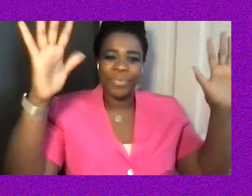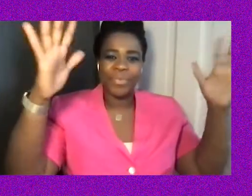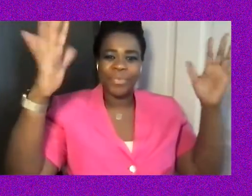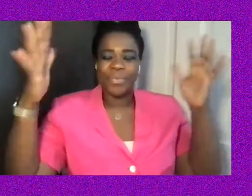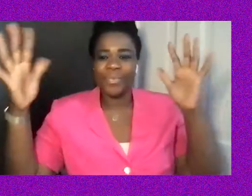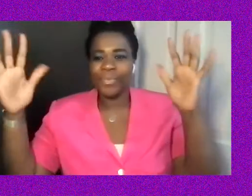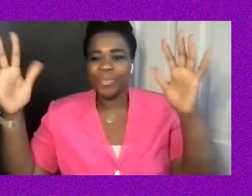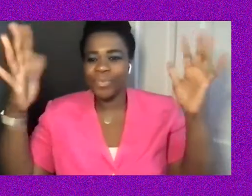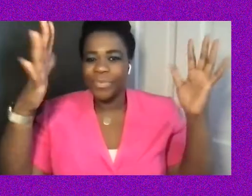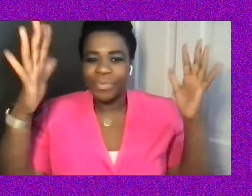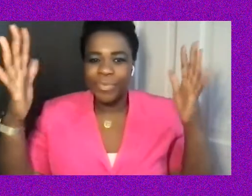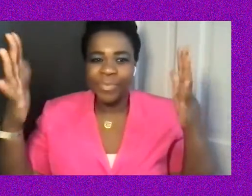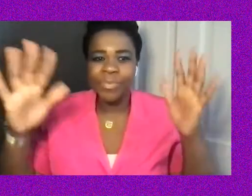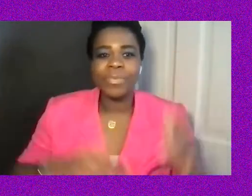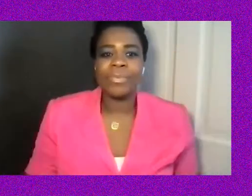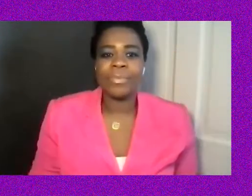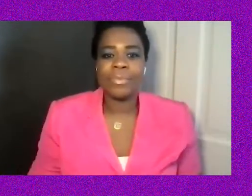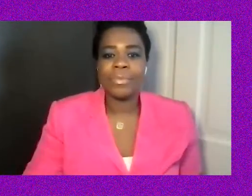Gracias.